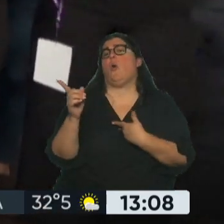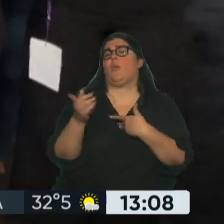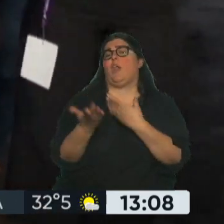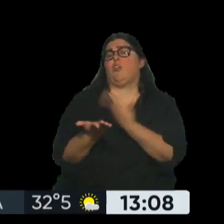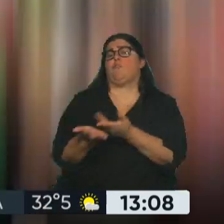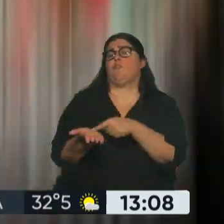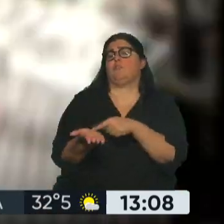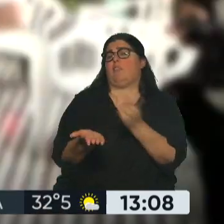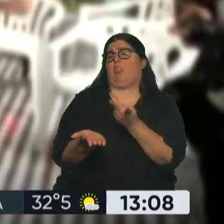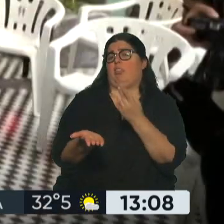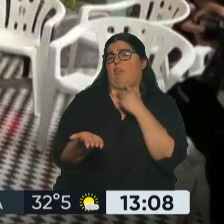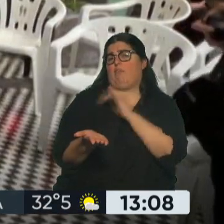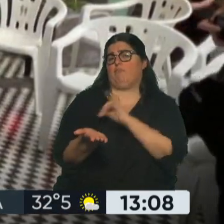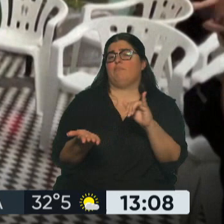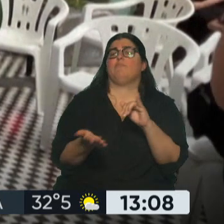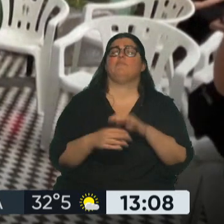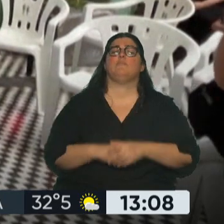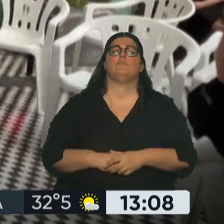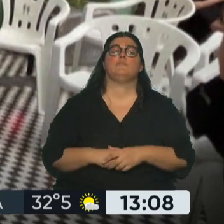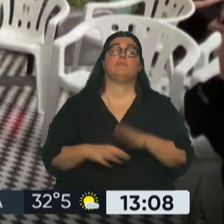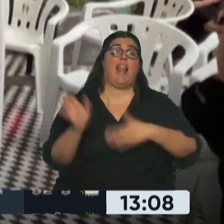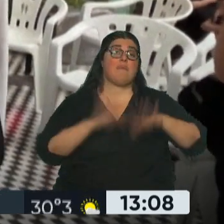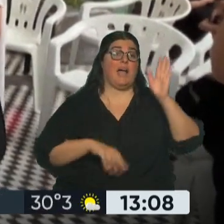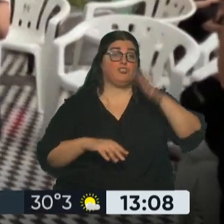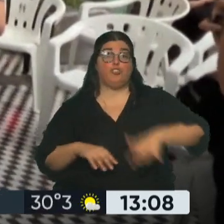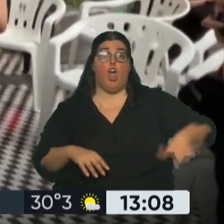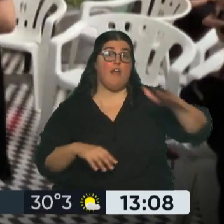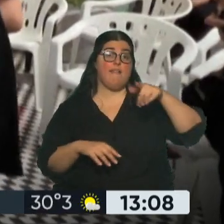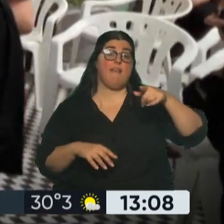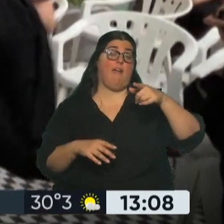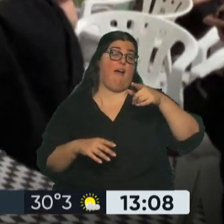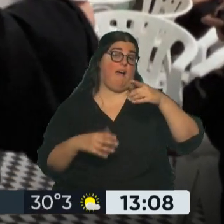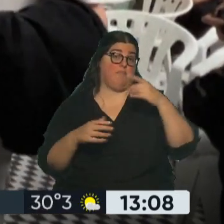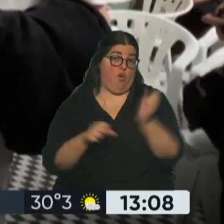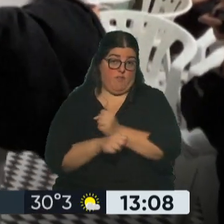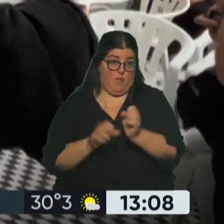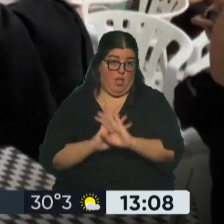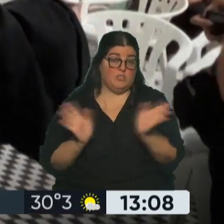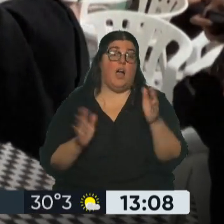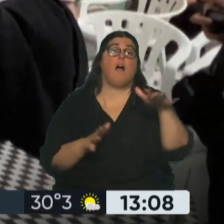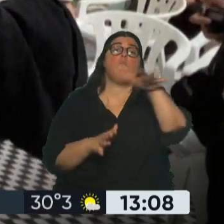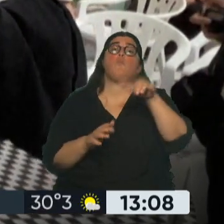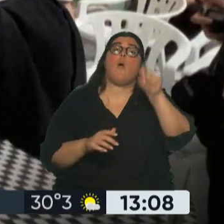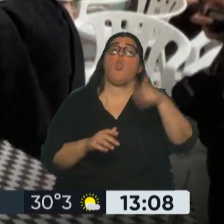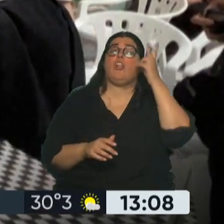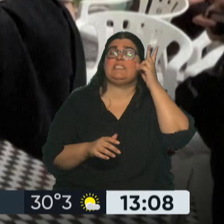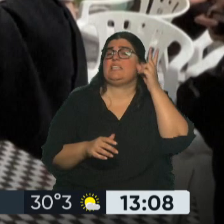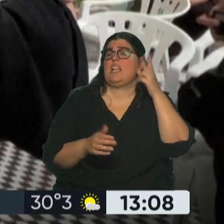progresismo chilenos. Y la tendencia mayoritaria, la que se consolida, es que el pueblo de Chile